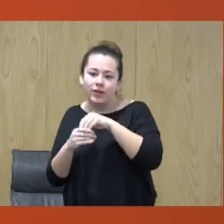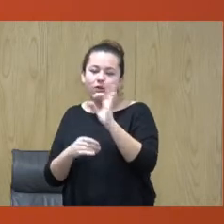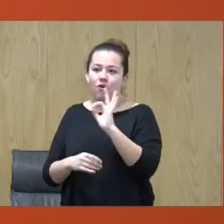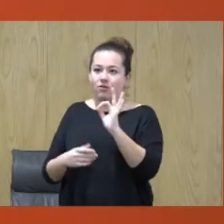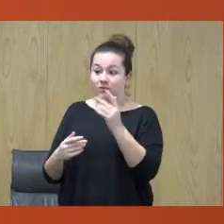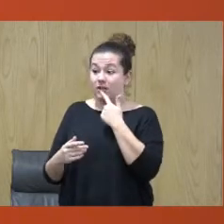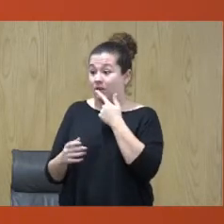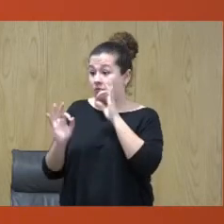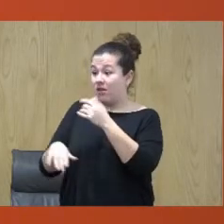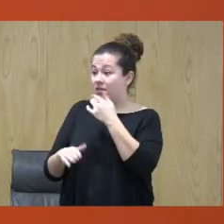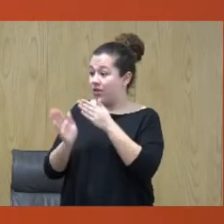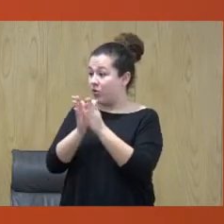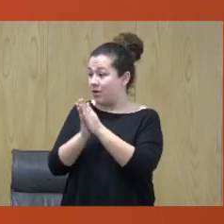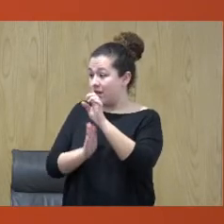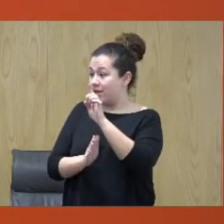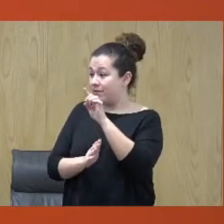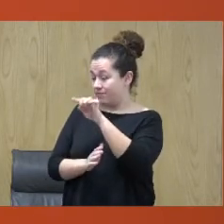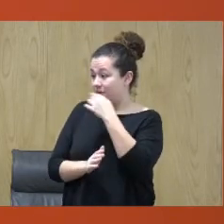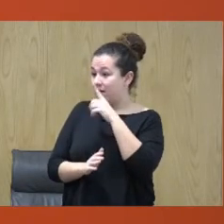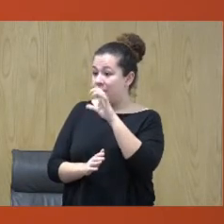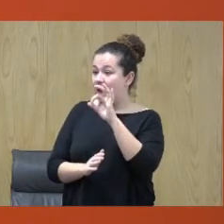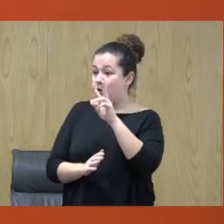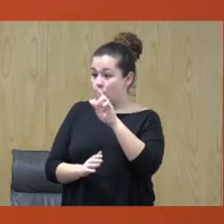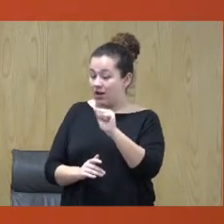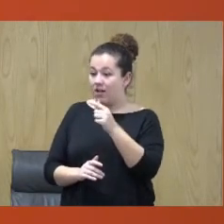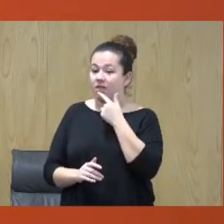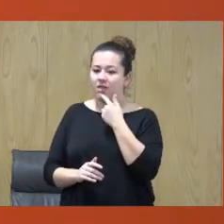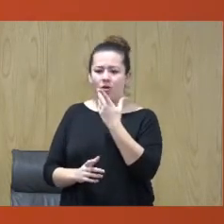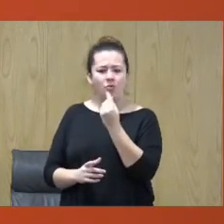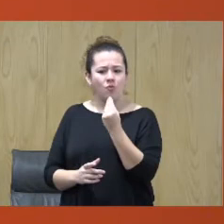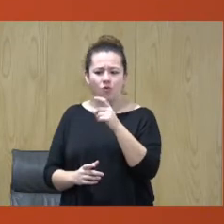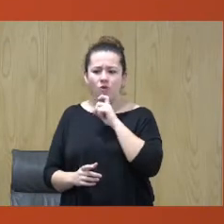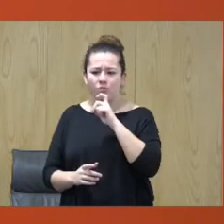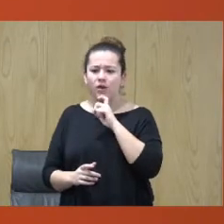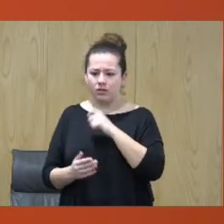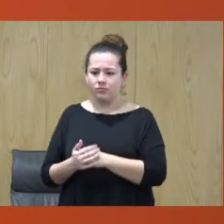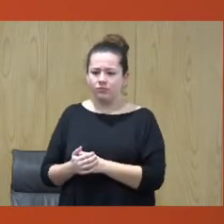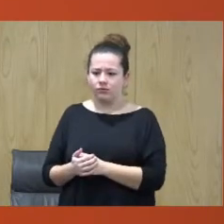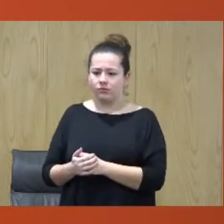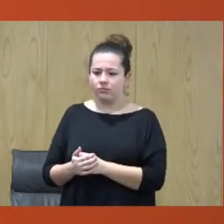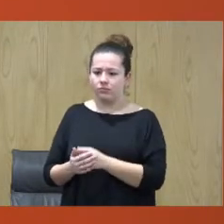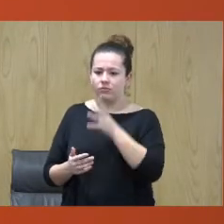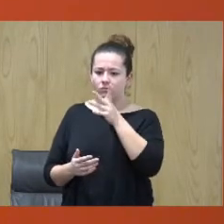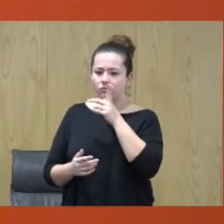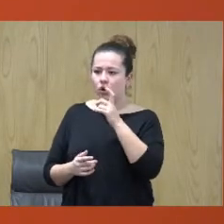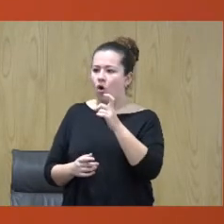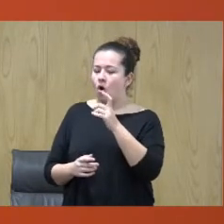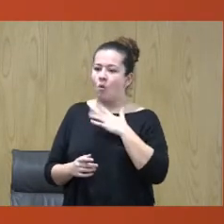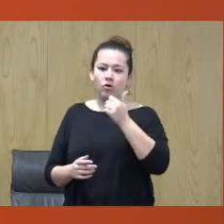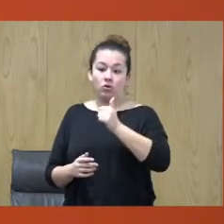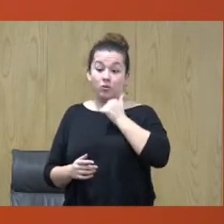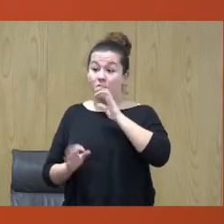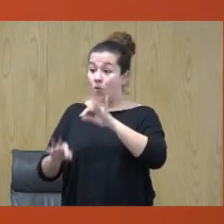comentaba nuestra compañera Laura Espejo, es muy complicado. Igual, pues cuando tienes la oportunidad, como la tiene Cayetano, de